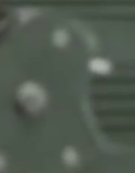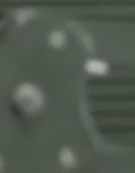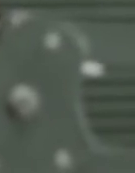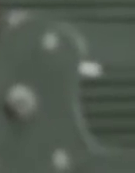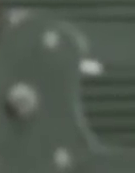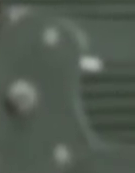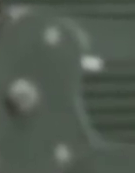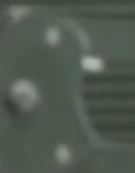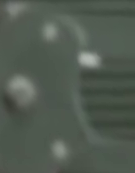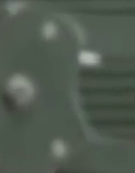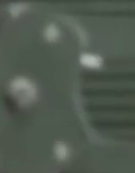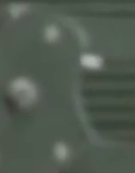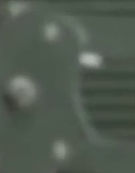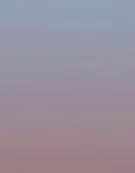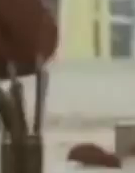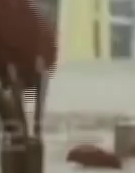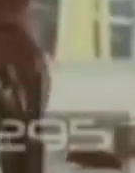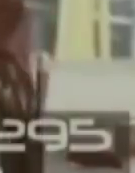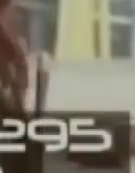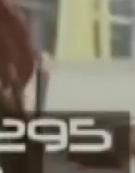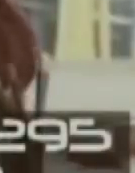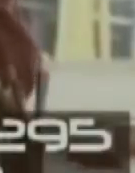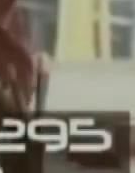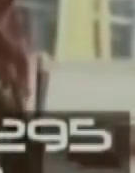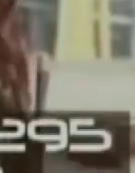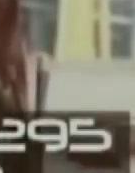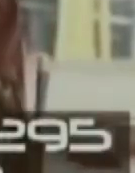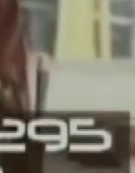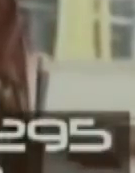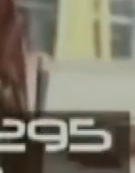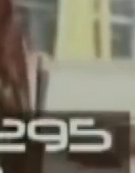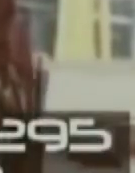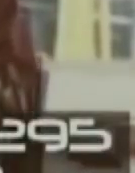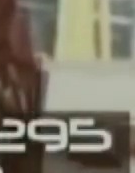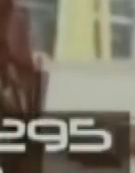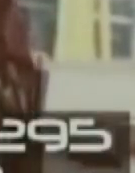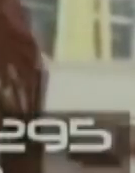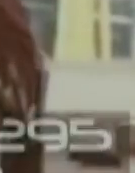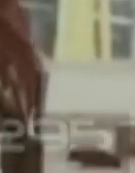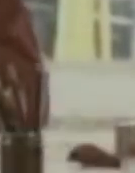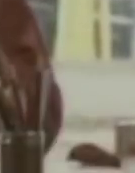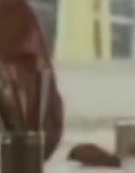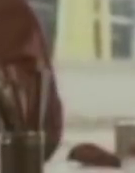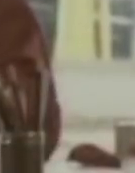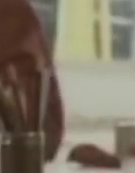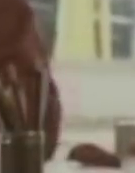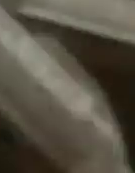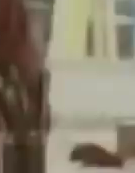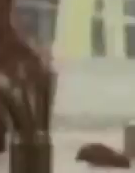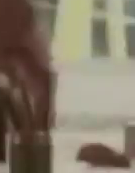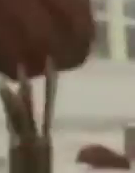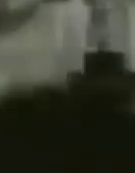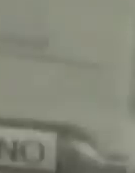bolivariano, un pueblo de poetas y también de guerreros. El socialismo, ese es el objetivo, en el capitalismo no.